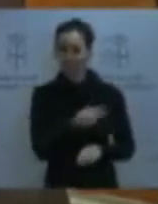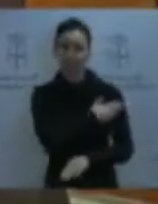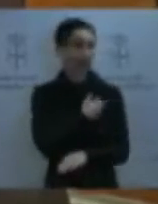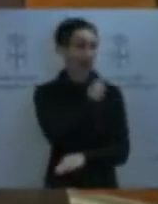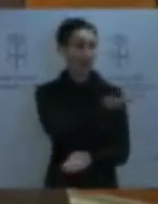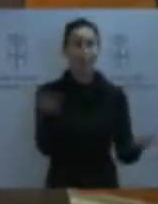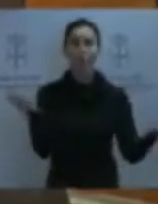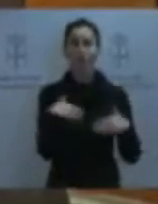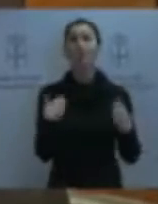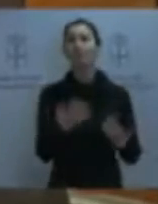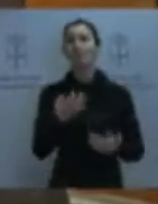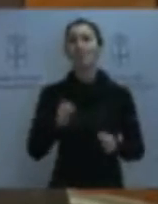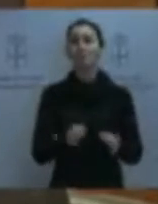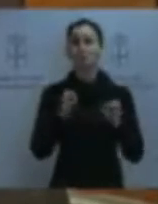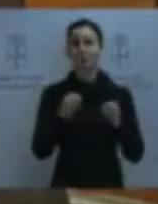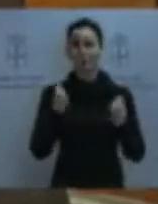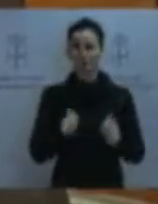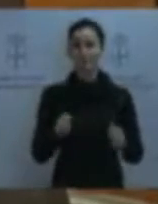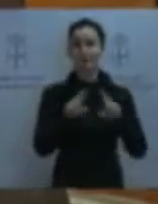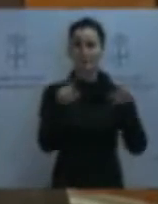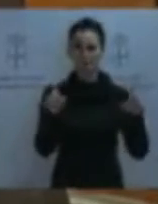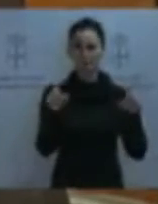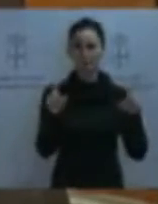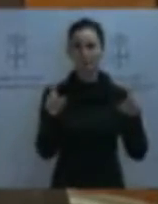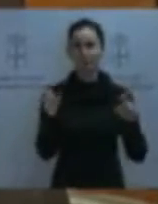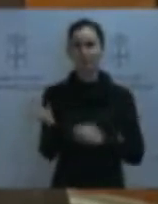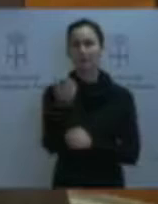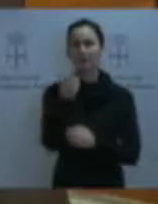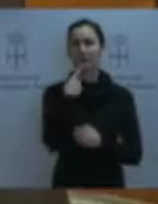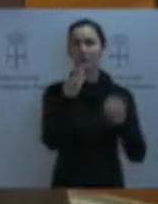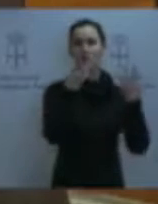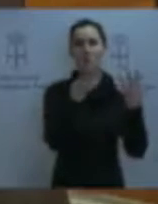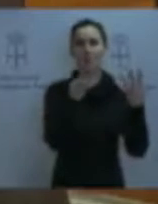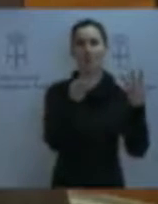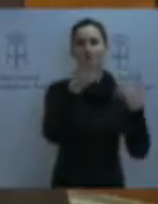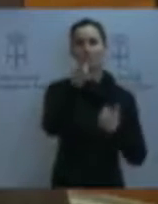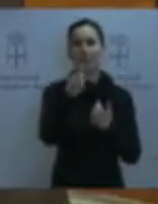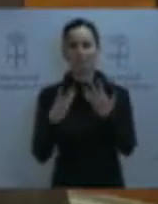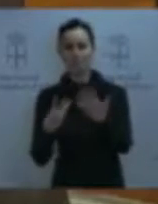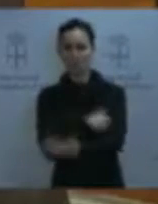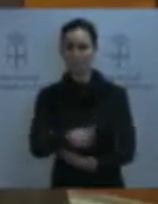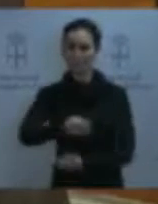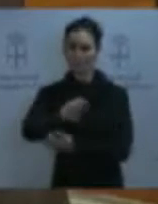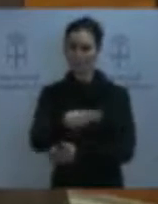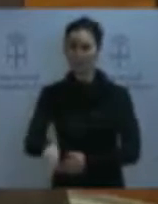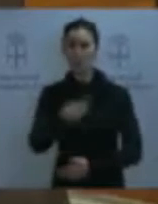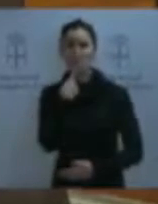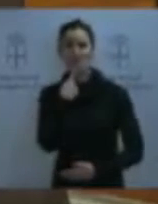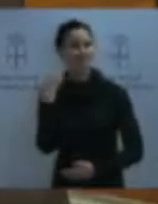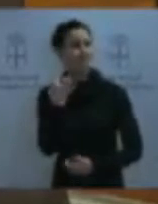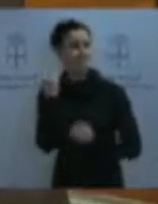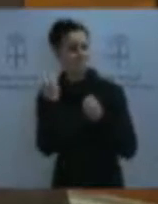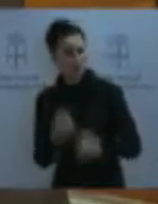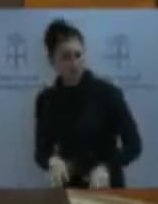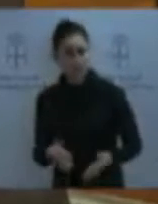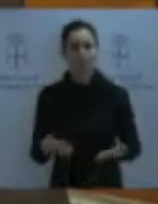contratos internacionales por importe de 918 millones de euros, al tiempo que también le impide realizar nueva contratación por no disponer